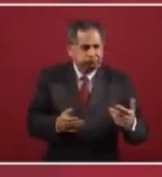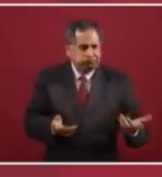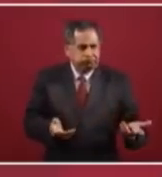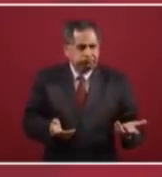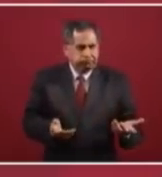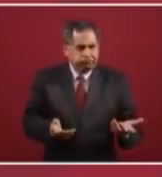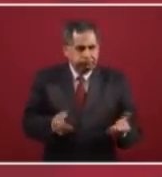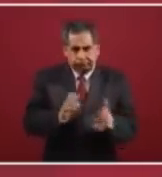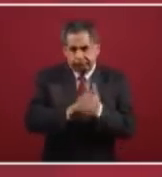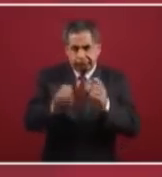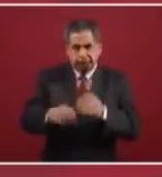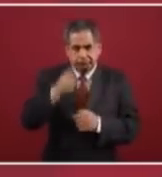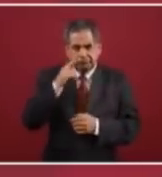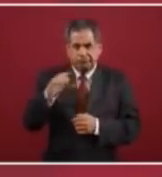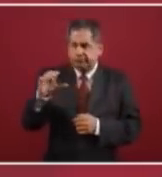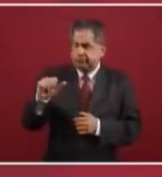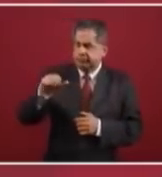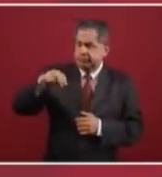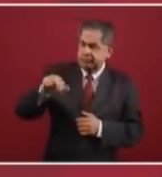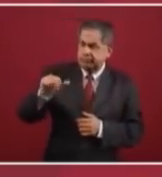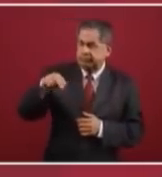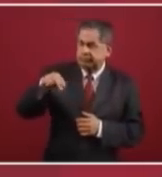Por ejemplo, Cananea